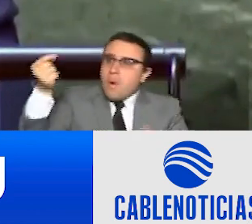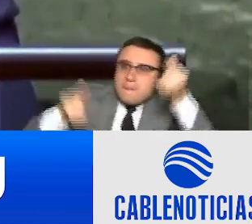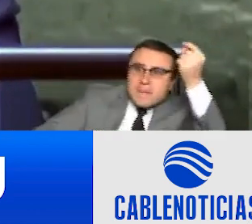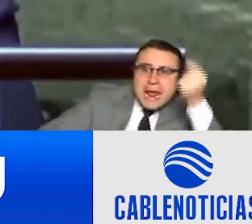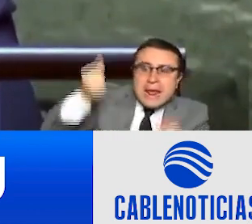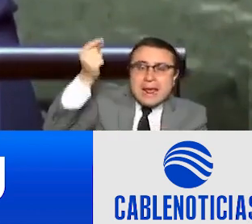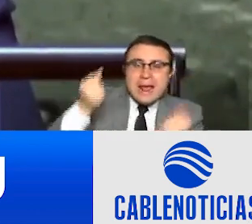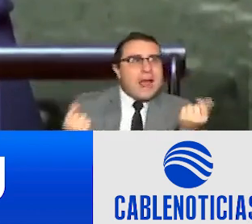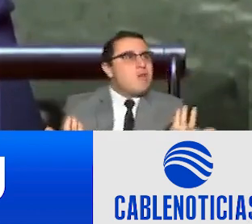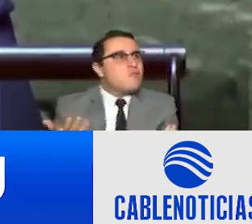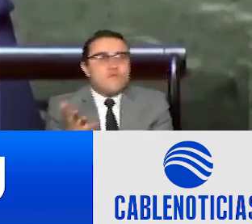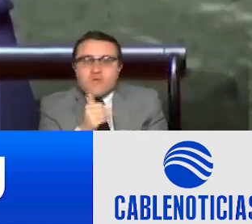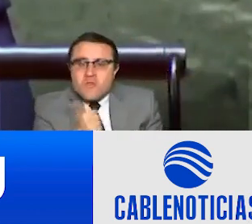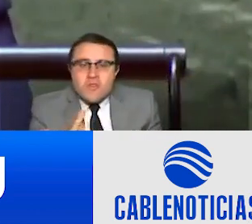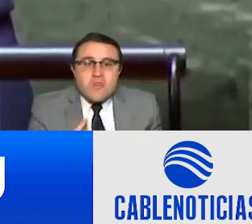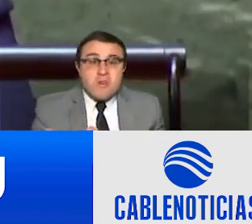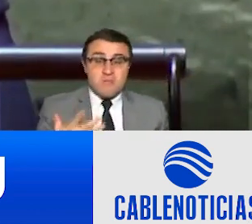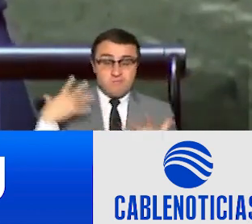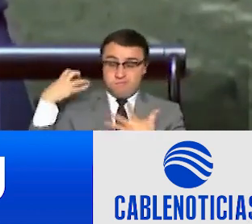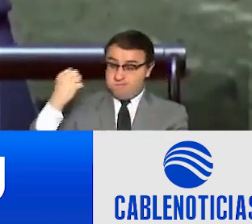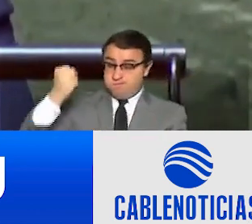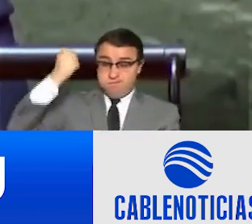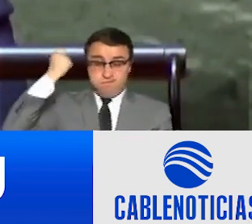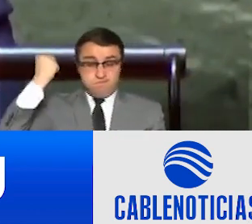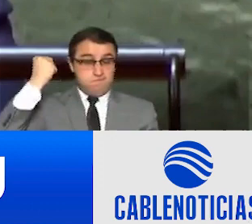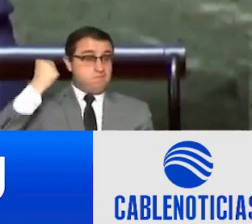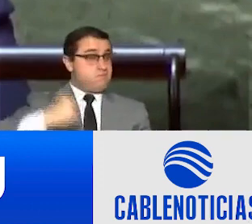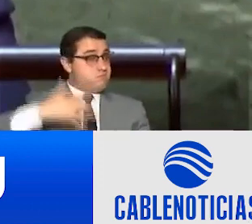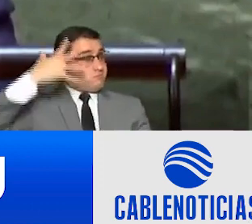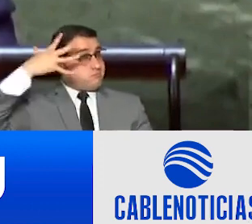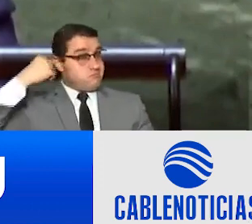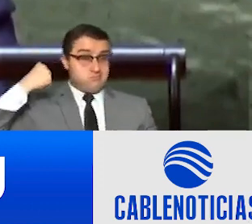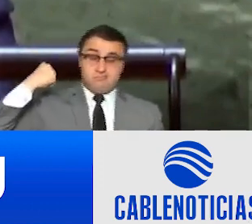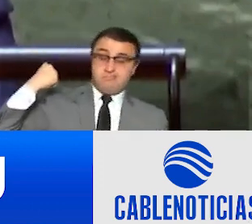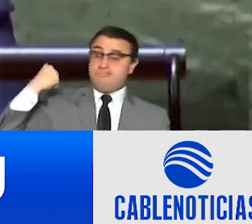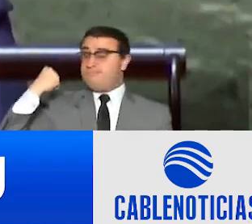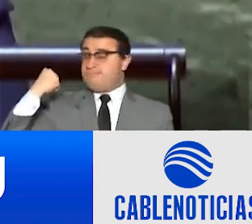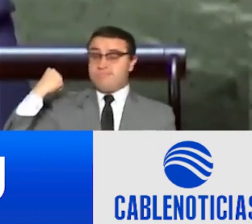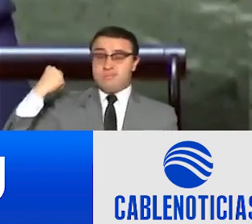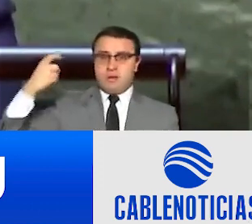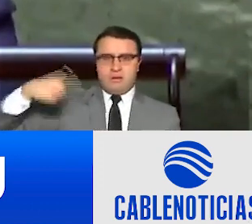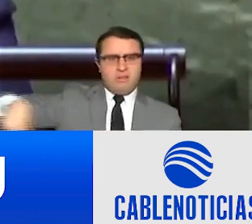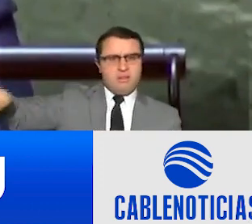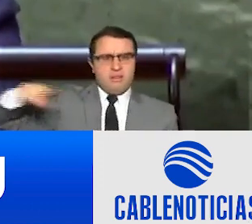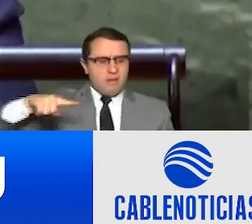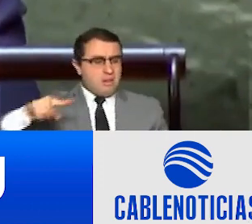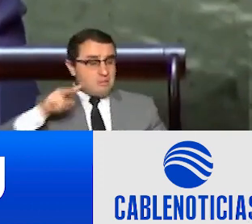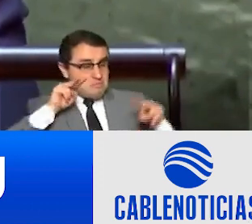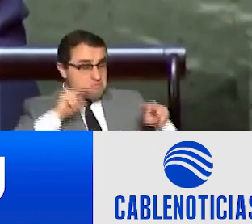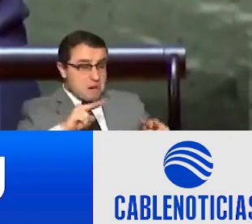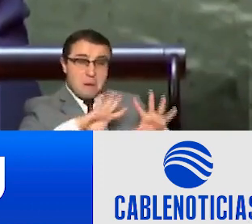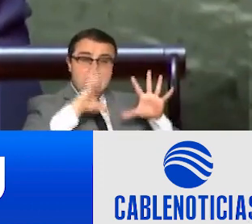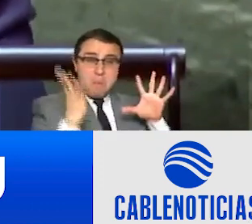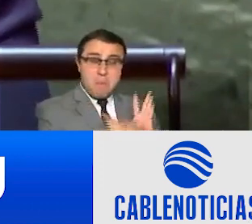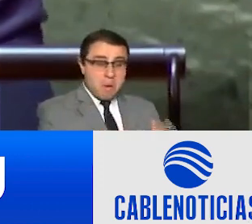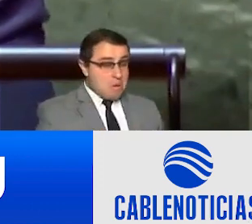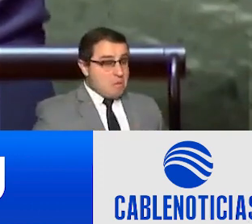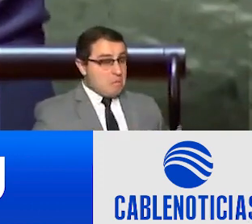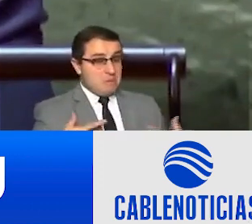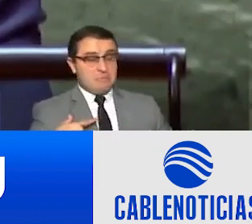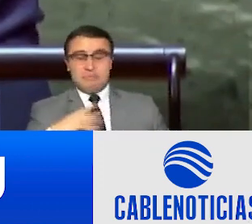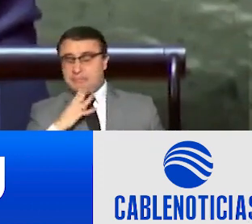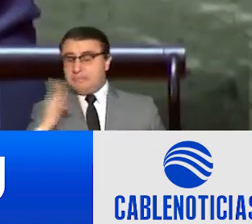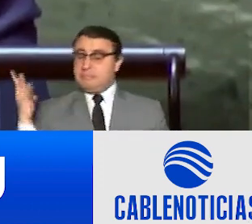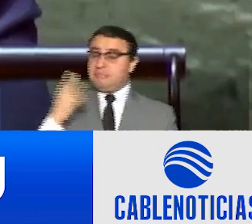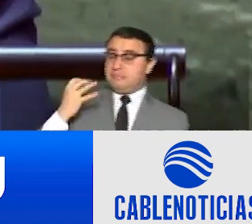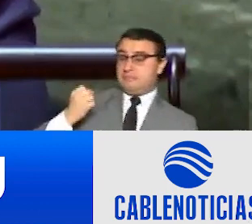haciendo. El gran capital desconoce tanto las opciones que tiene la vida sobre el planeta que está